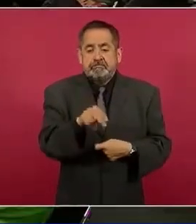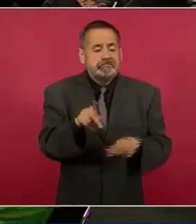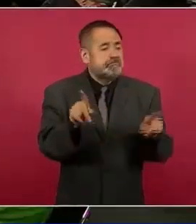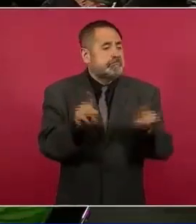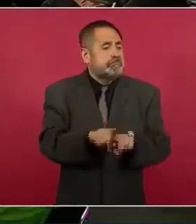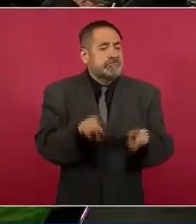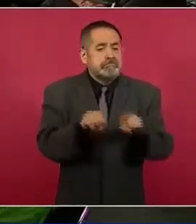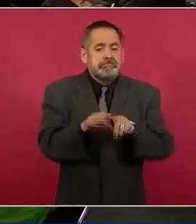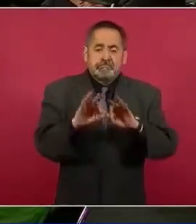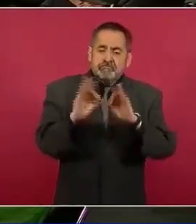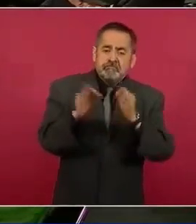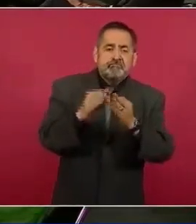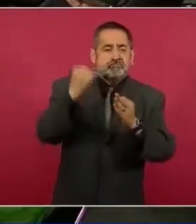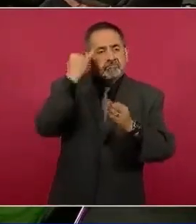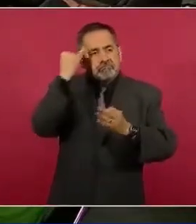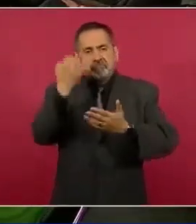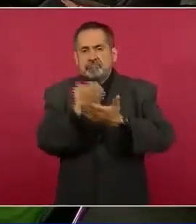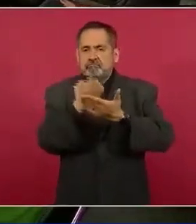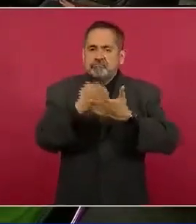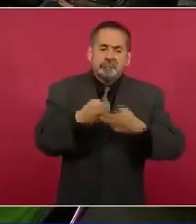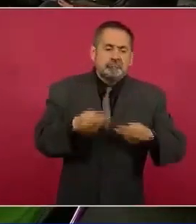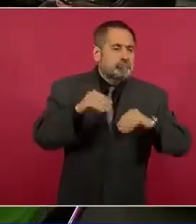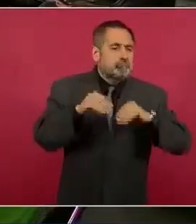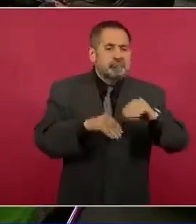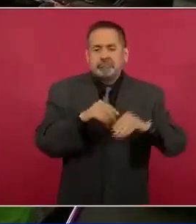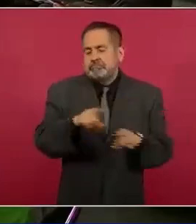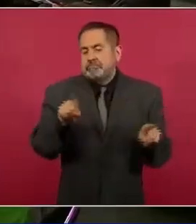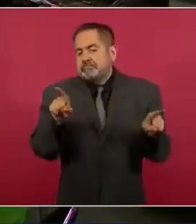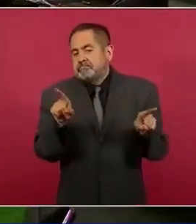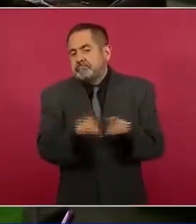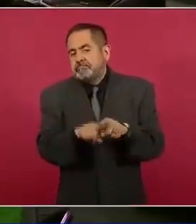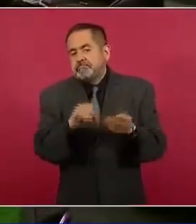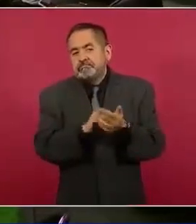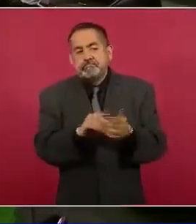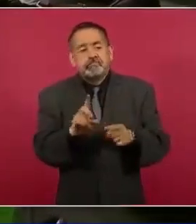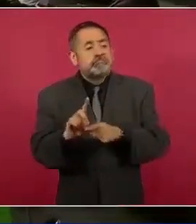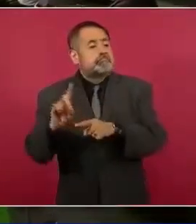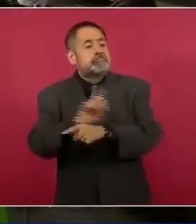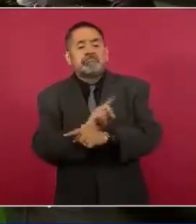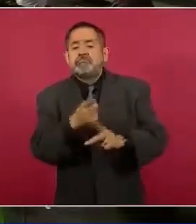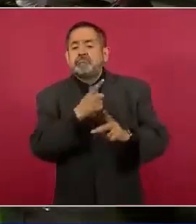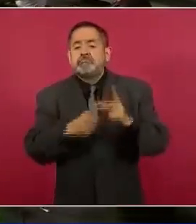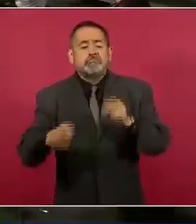que ya se había implantado desde Salinas.